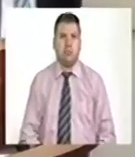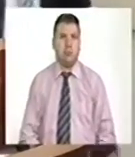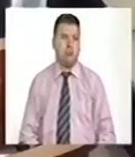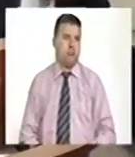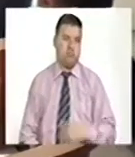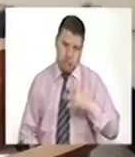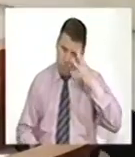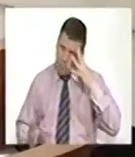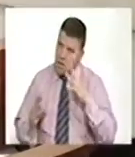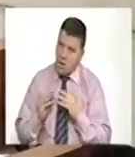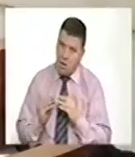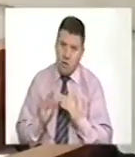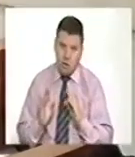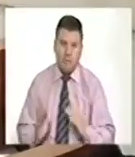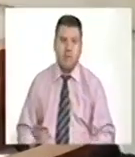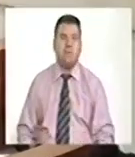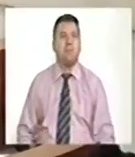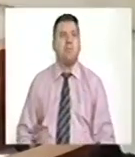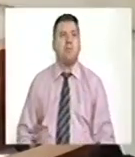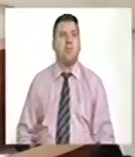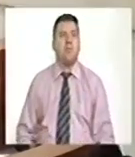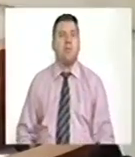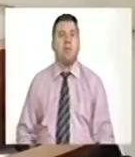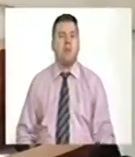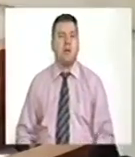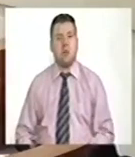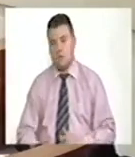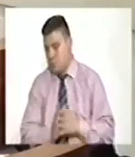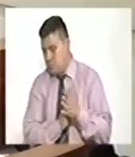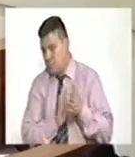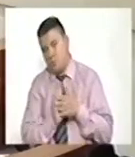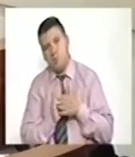acuerdan, como lo manifestó